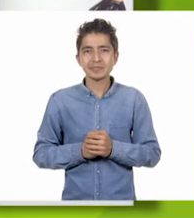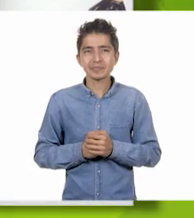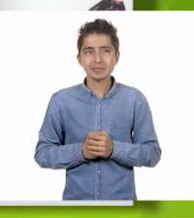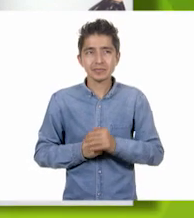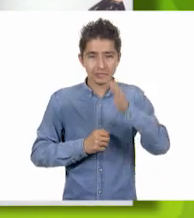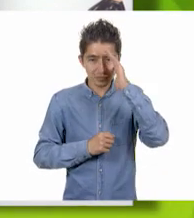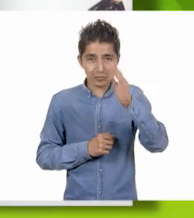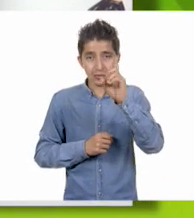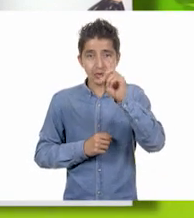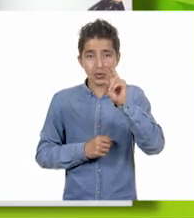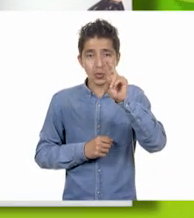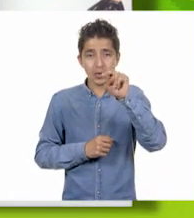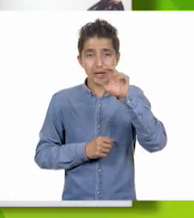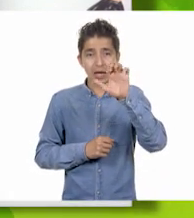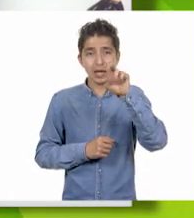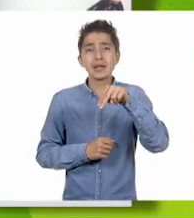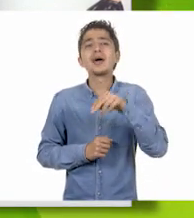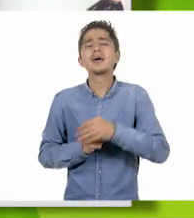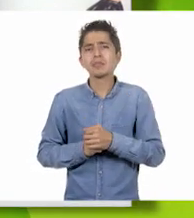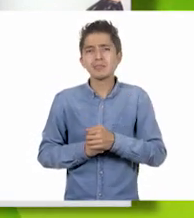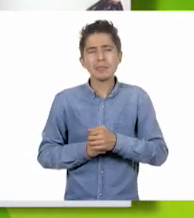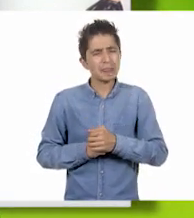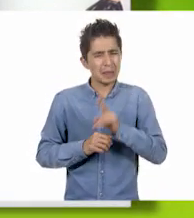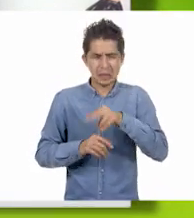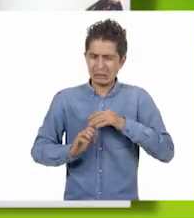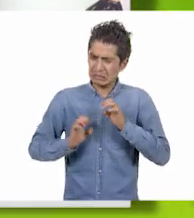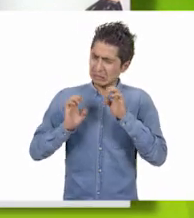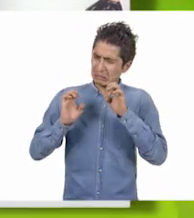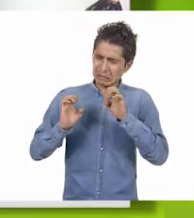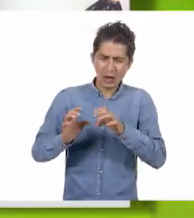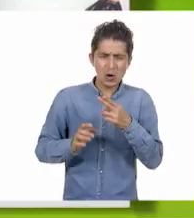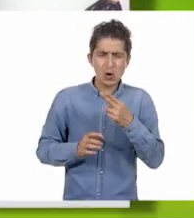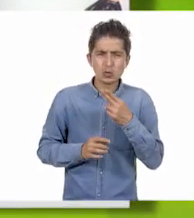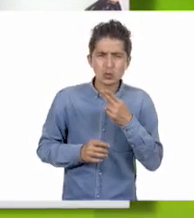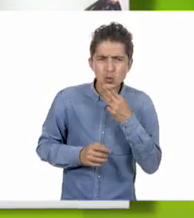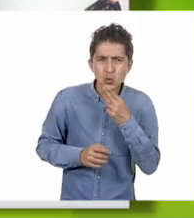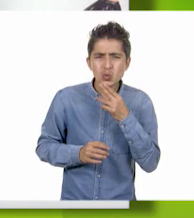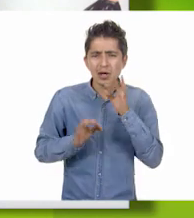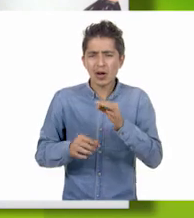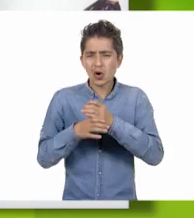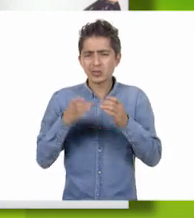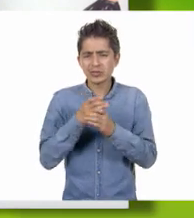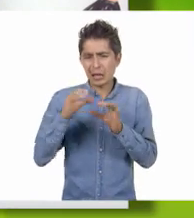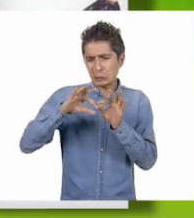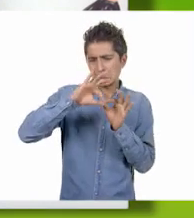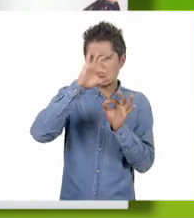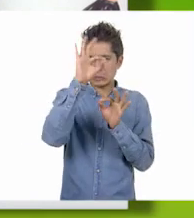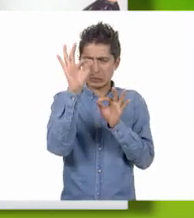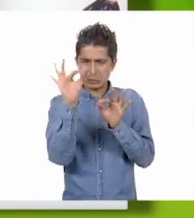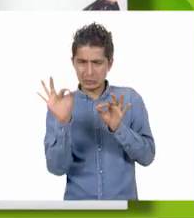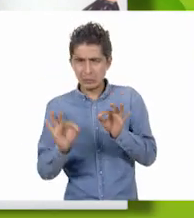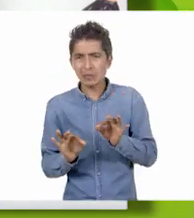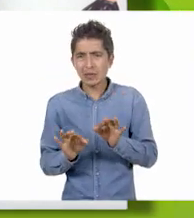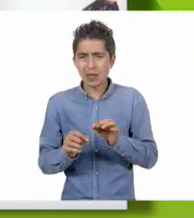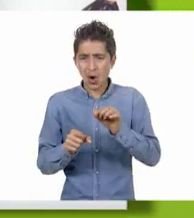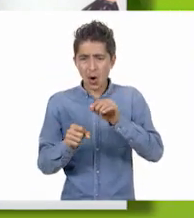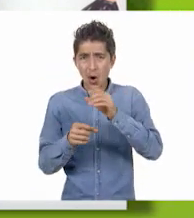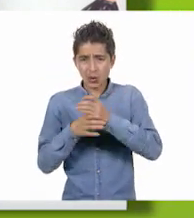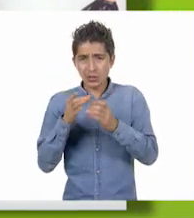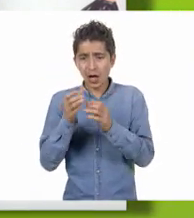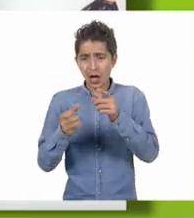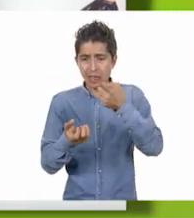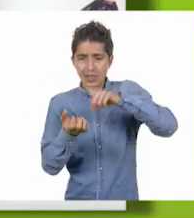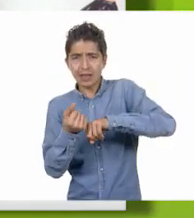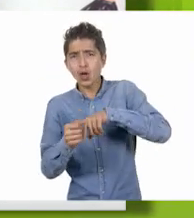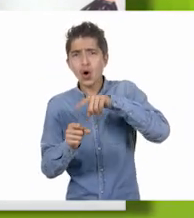Hola, Duncan. Odio que me usen para dibujar el contorno de las cosas. Cosas que por dentro son de